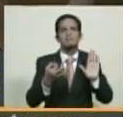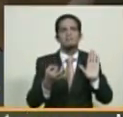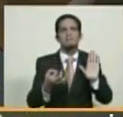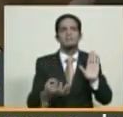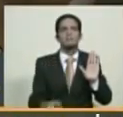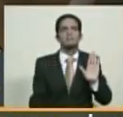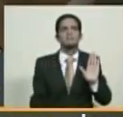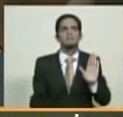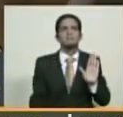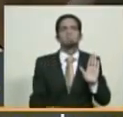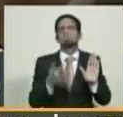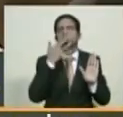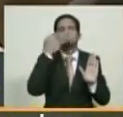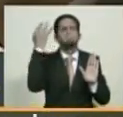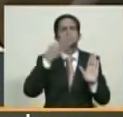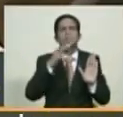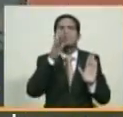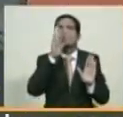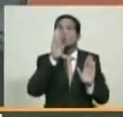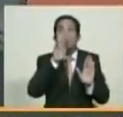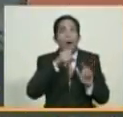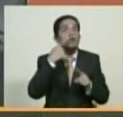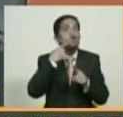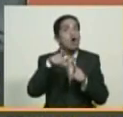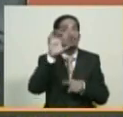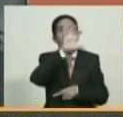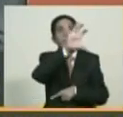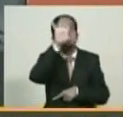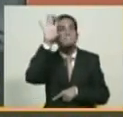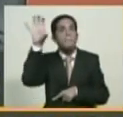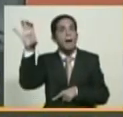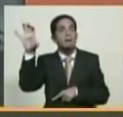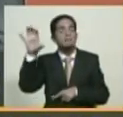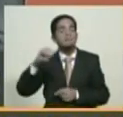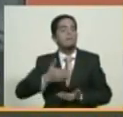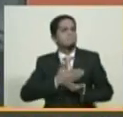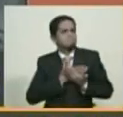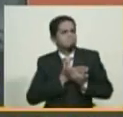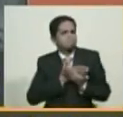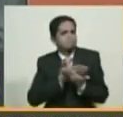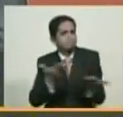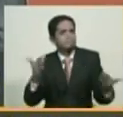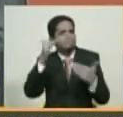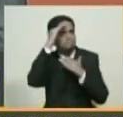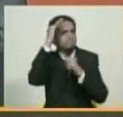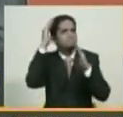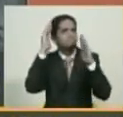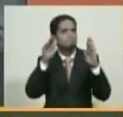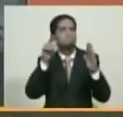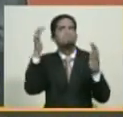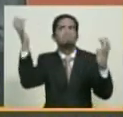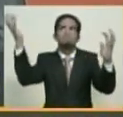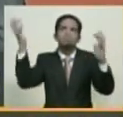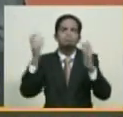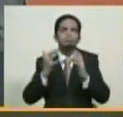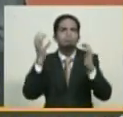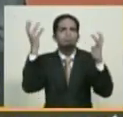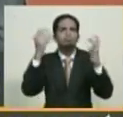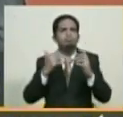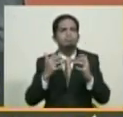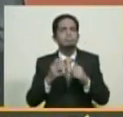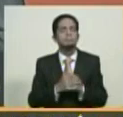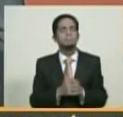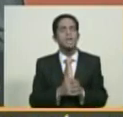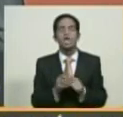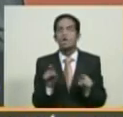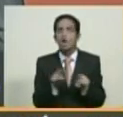La verdad es que no hay un país en el mundo que atienda tanto a personas que provengan del extranjero como Venezuela. No